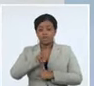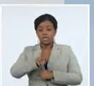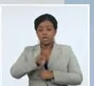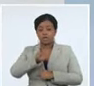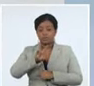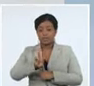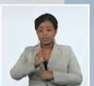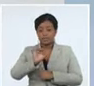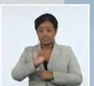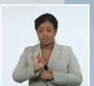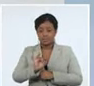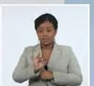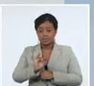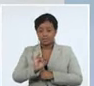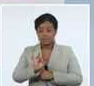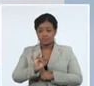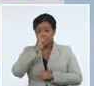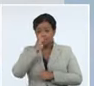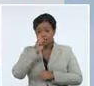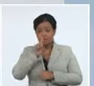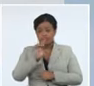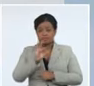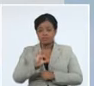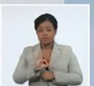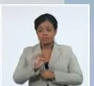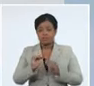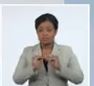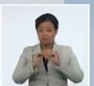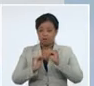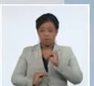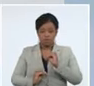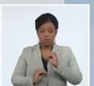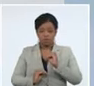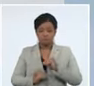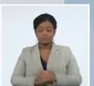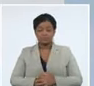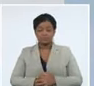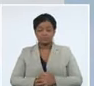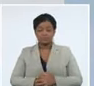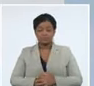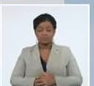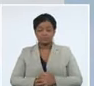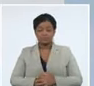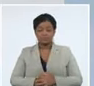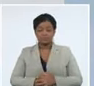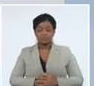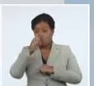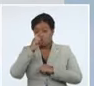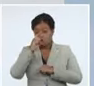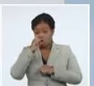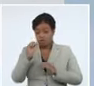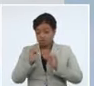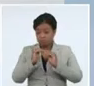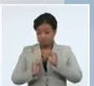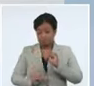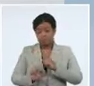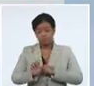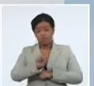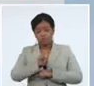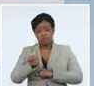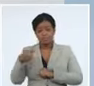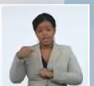237 de 18 menos, pero menores de un año en el día de